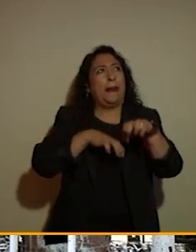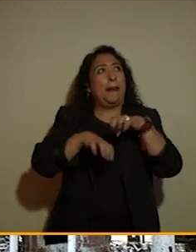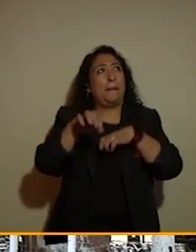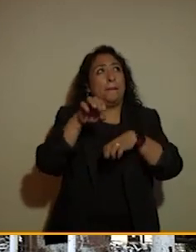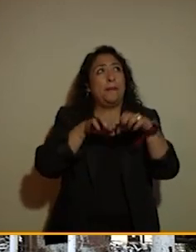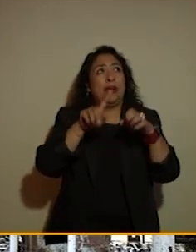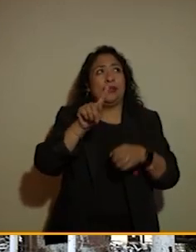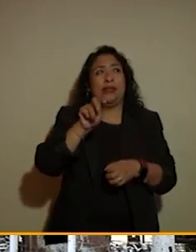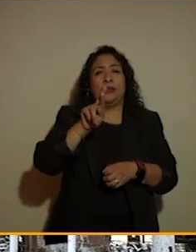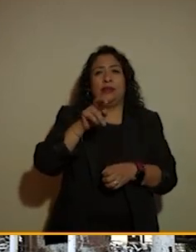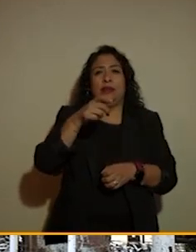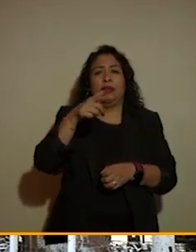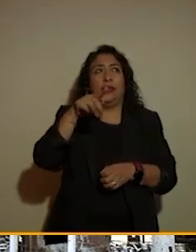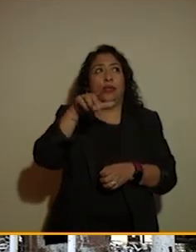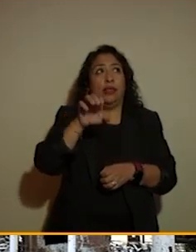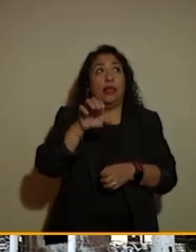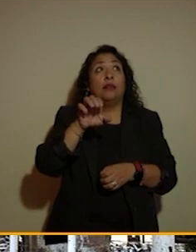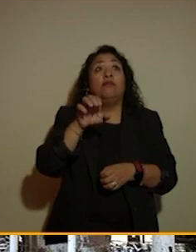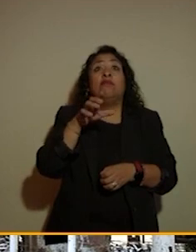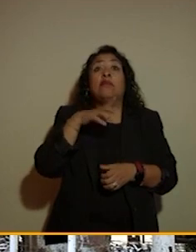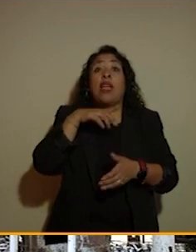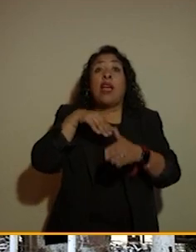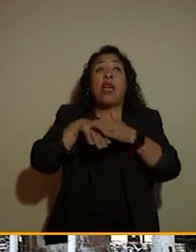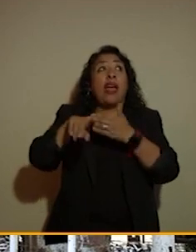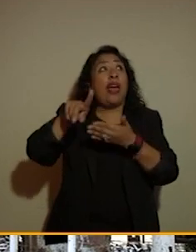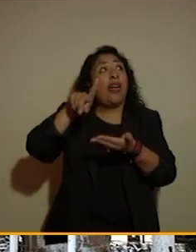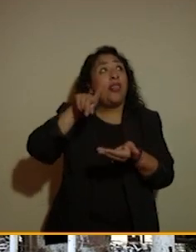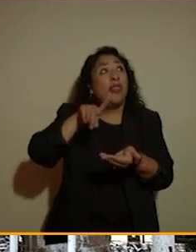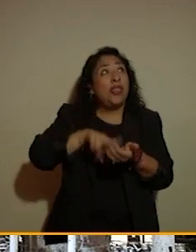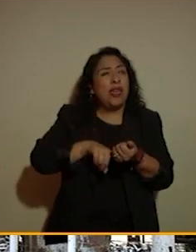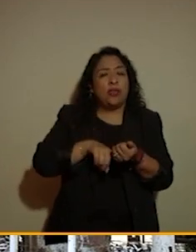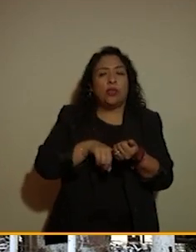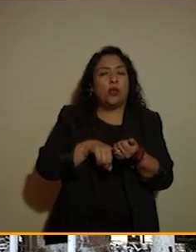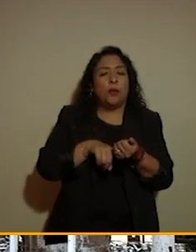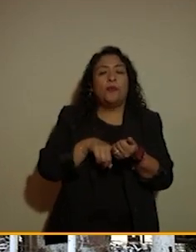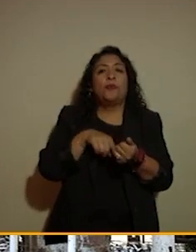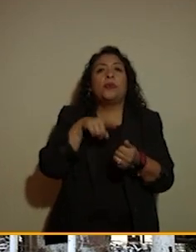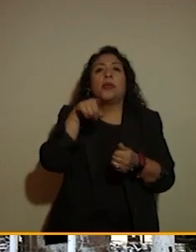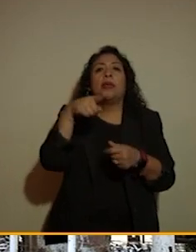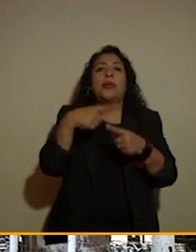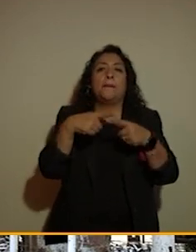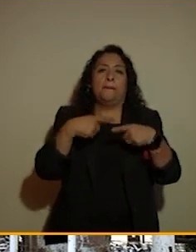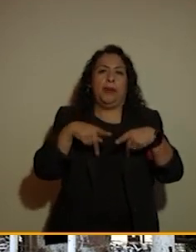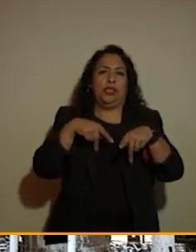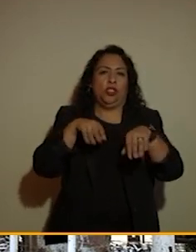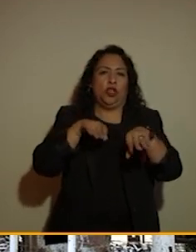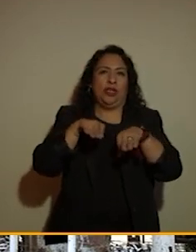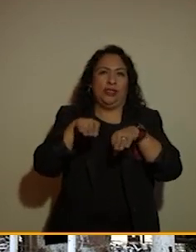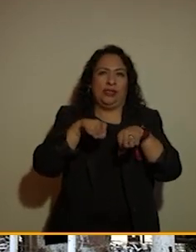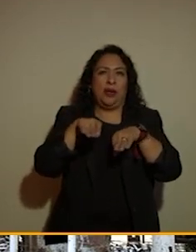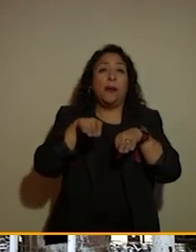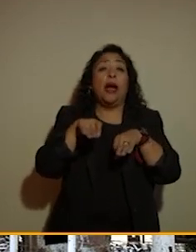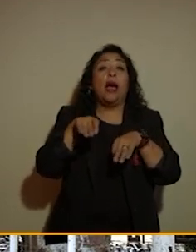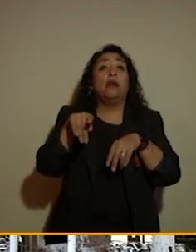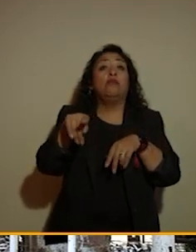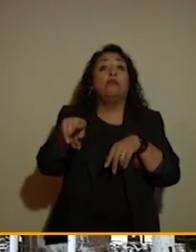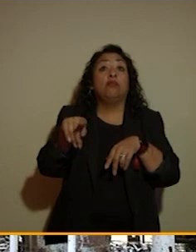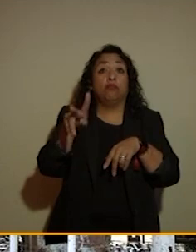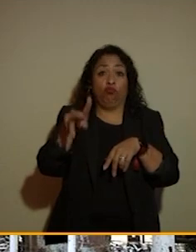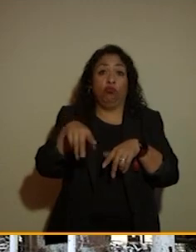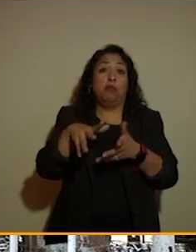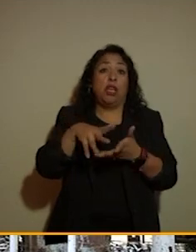y dejando atrapadas a las trabajadoras, y digo las trabajadoras porque realmente